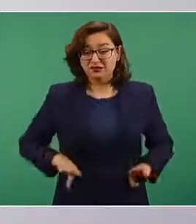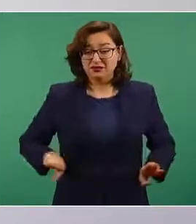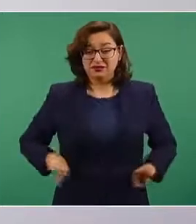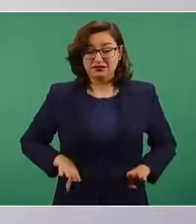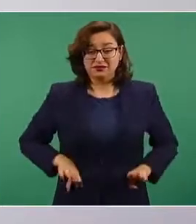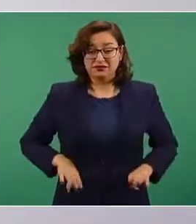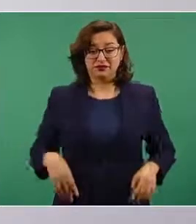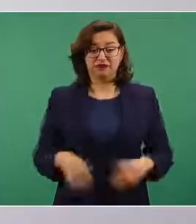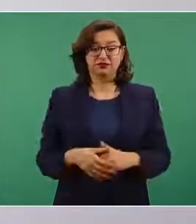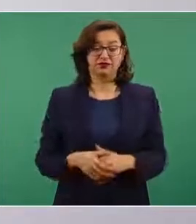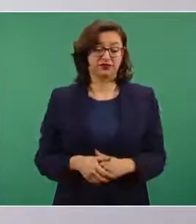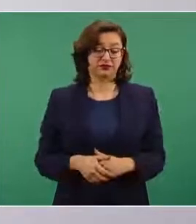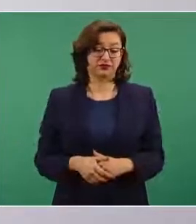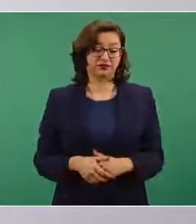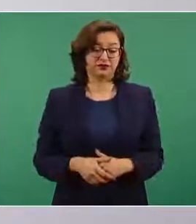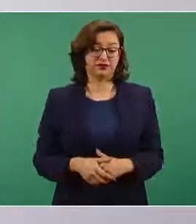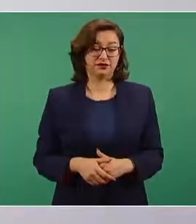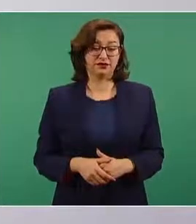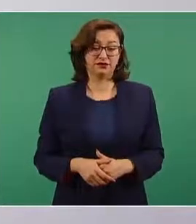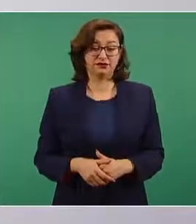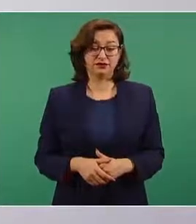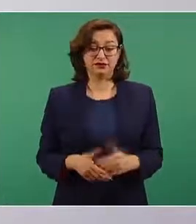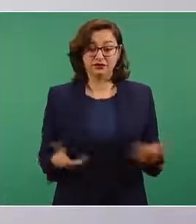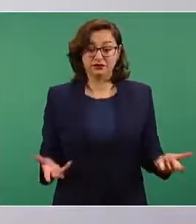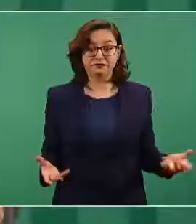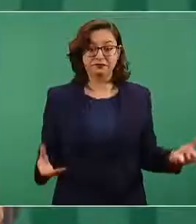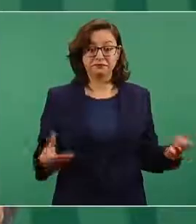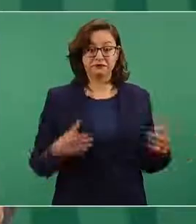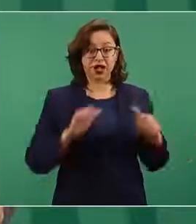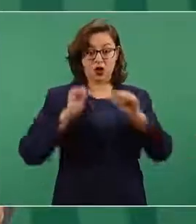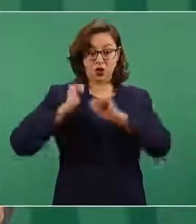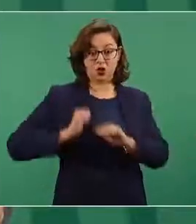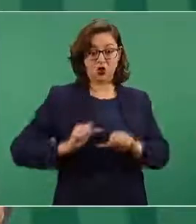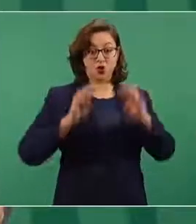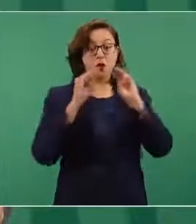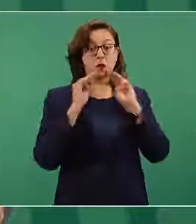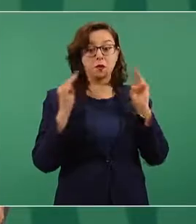Y no solo son los de la mafia del poder,